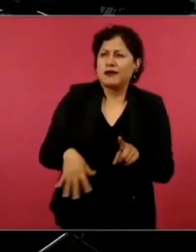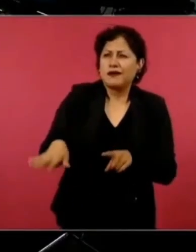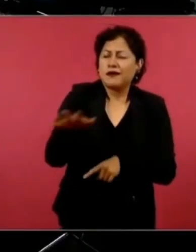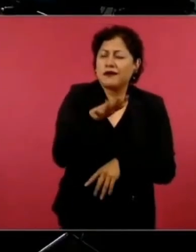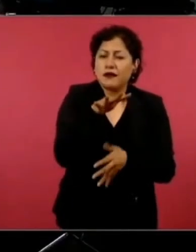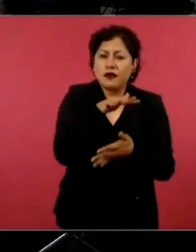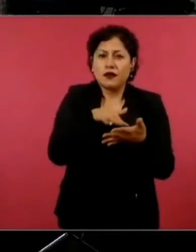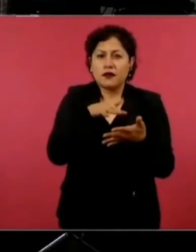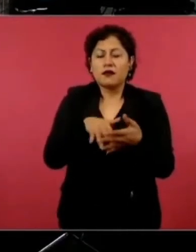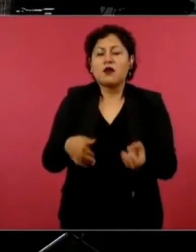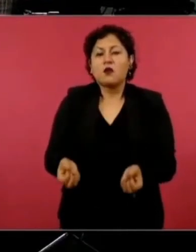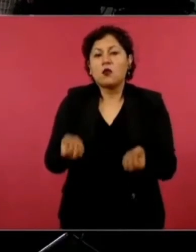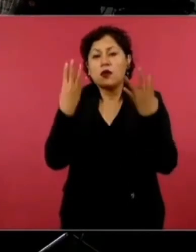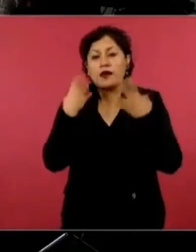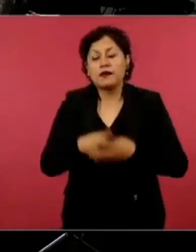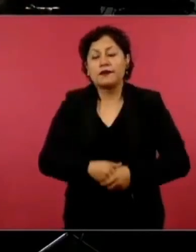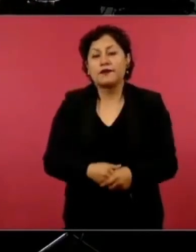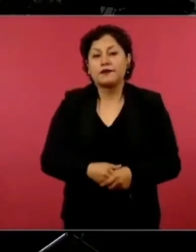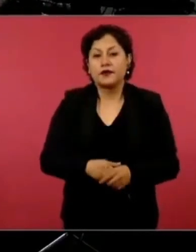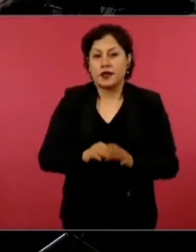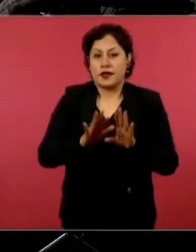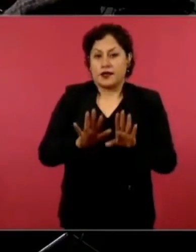Una periodista del Reforma que dice,